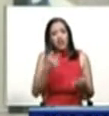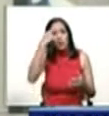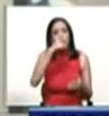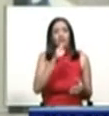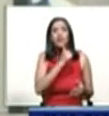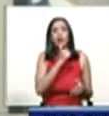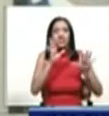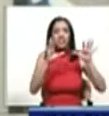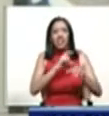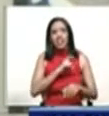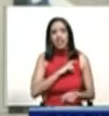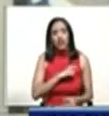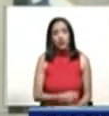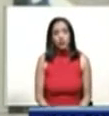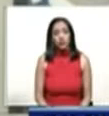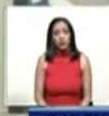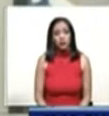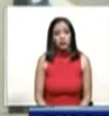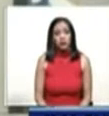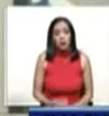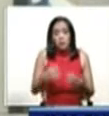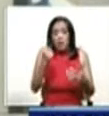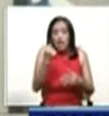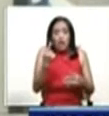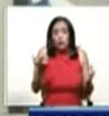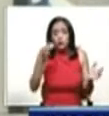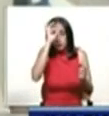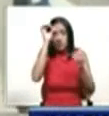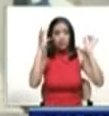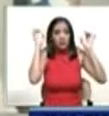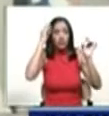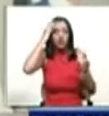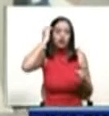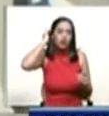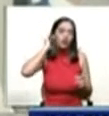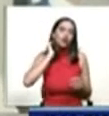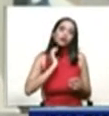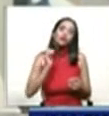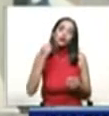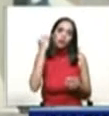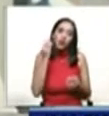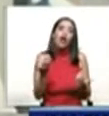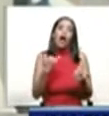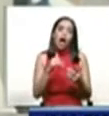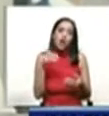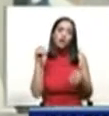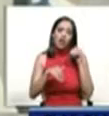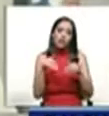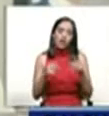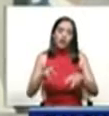enero? Para el 11 no sé qué inventar. Qué bueno que va a haber unas elecciones, que se van a renovar todos los